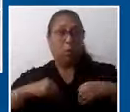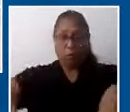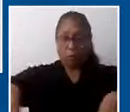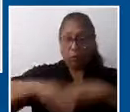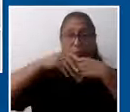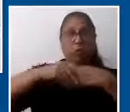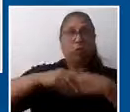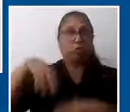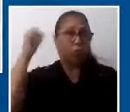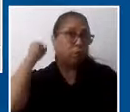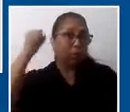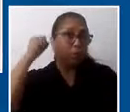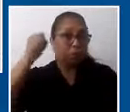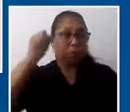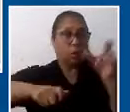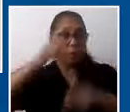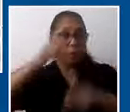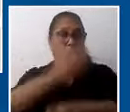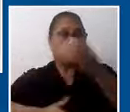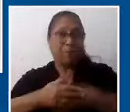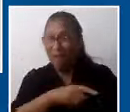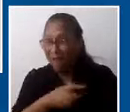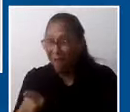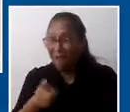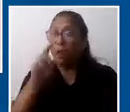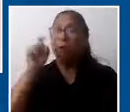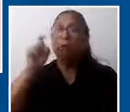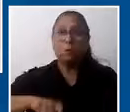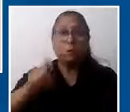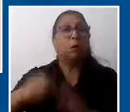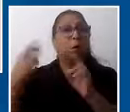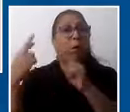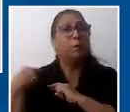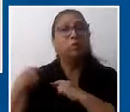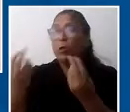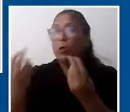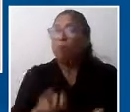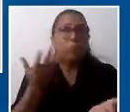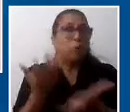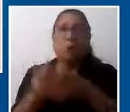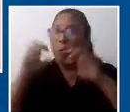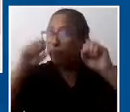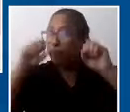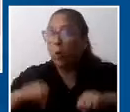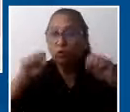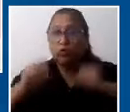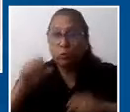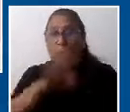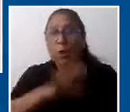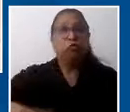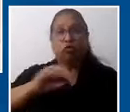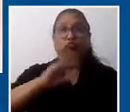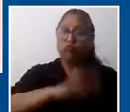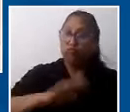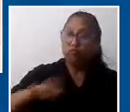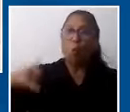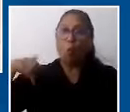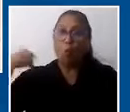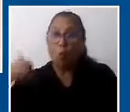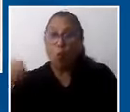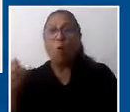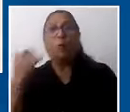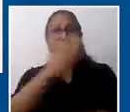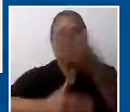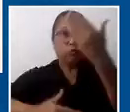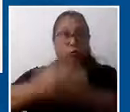Derechos de las Personas con Discapacidad, se encuentra en la obligación de ofrecerle la máxima disponibilidad posible a los niños, adolescentes, jóvenes con